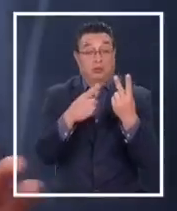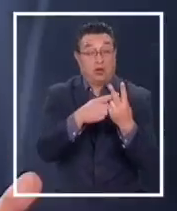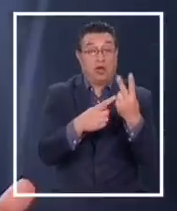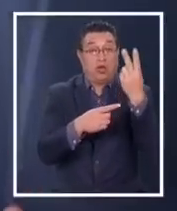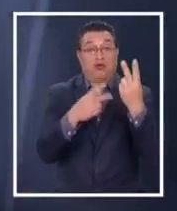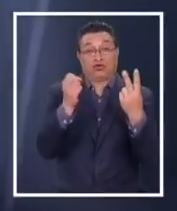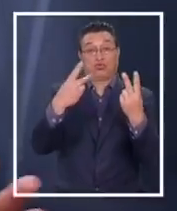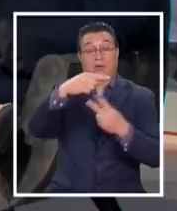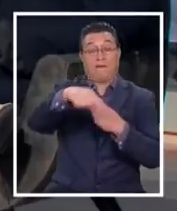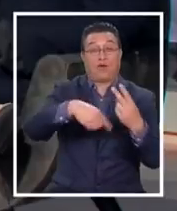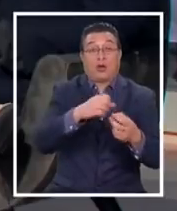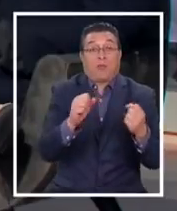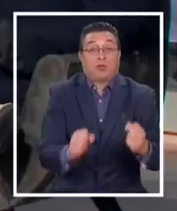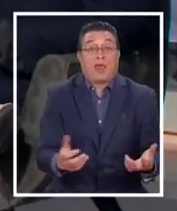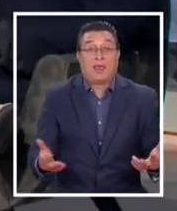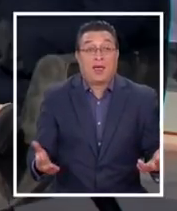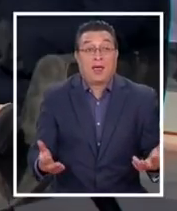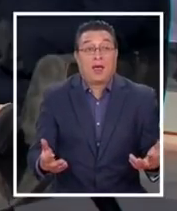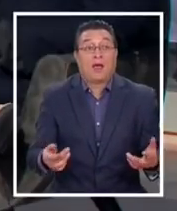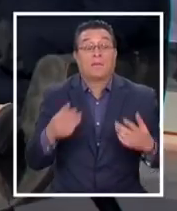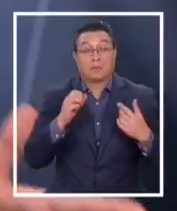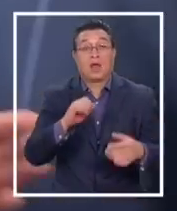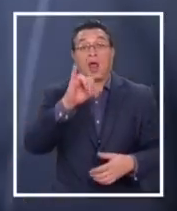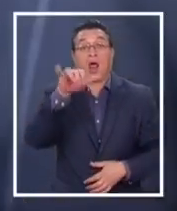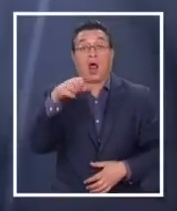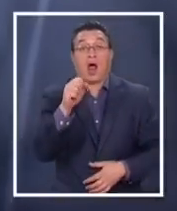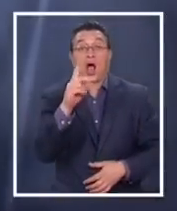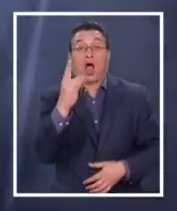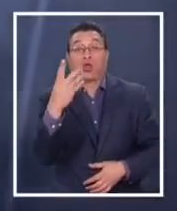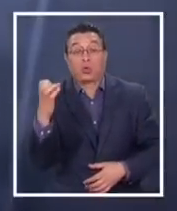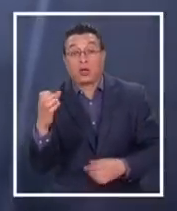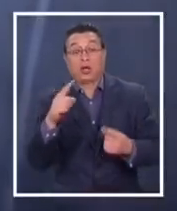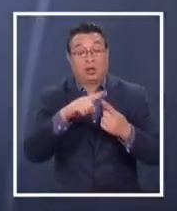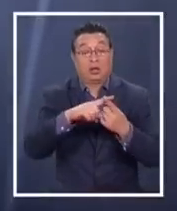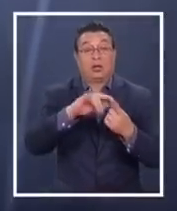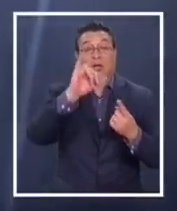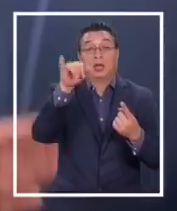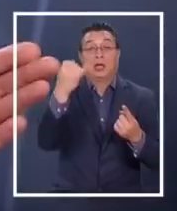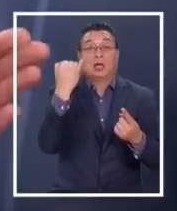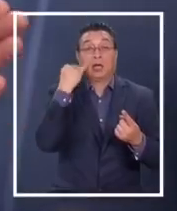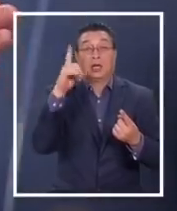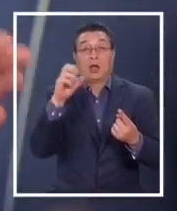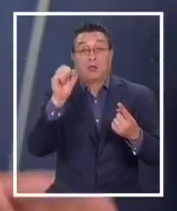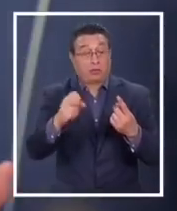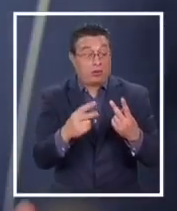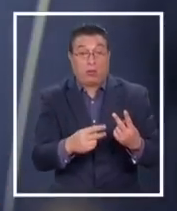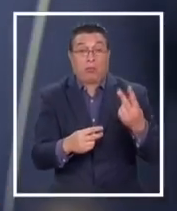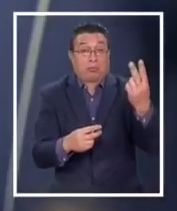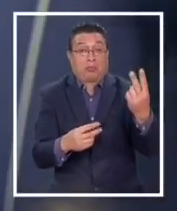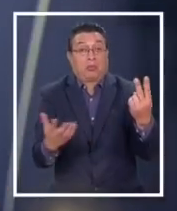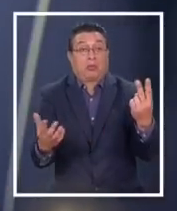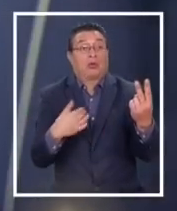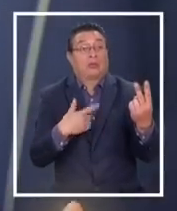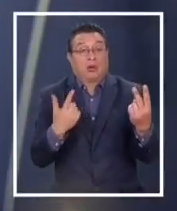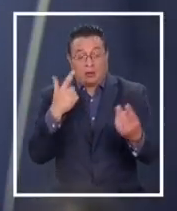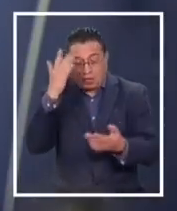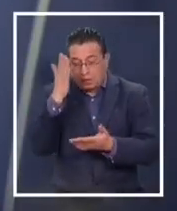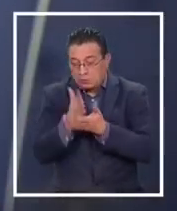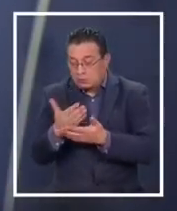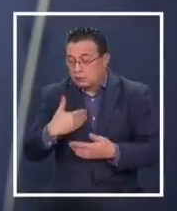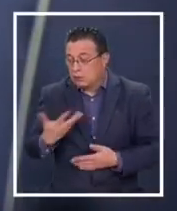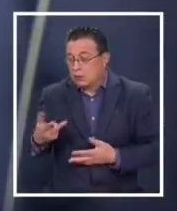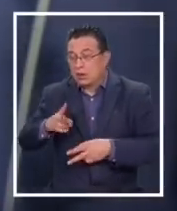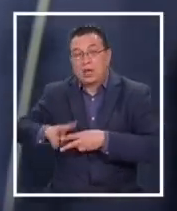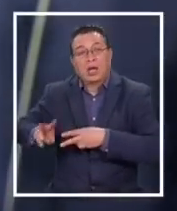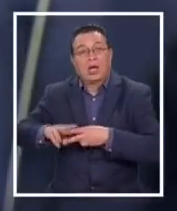pasen a la segunda vuelta. Podría ser un Daniel Jadues con una Pamela Giles, perfectamente. Frente a esa decisión tenemos que